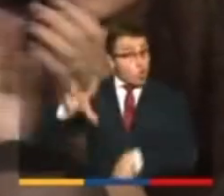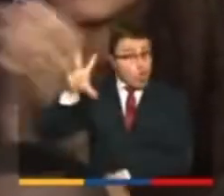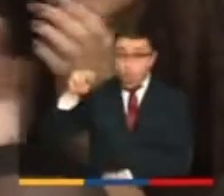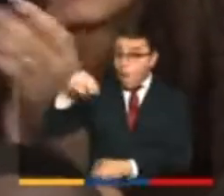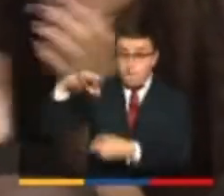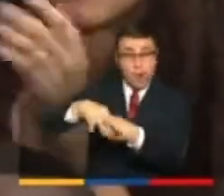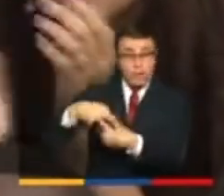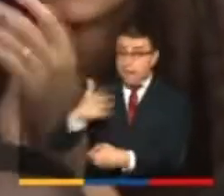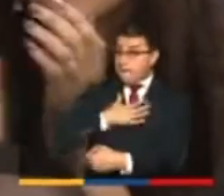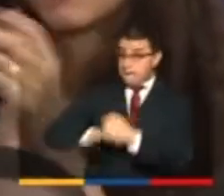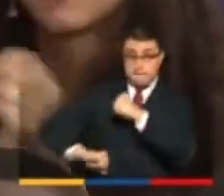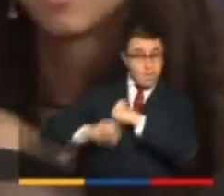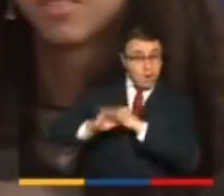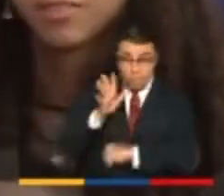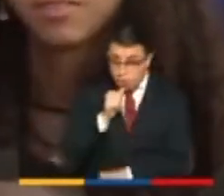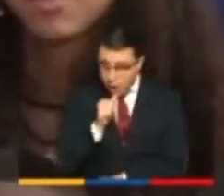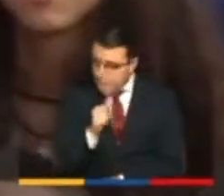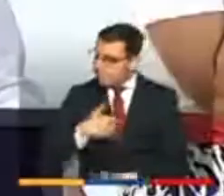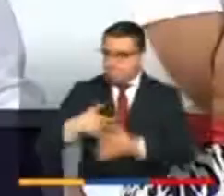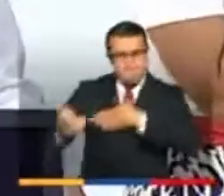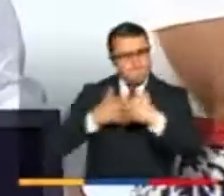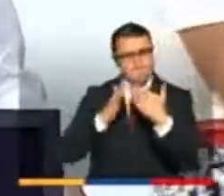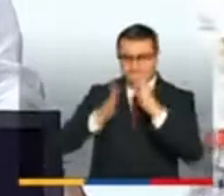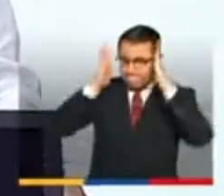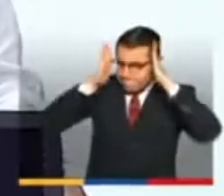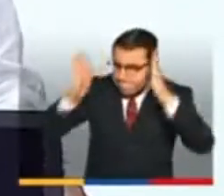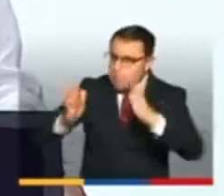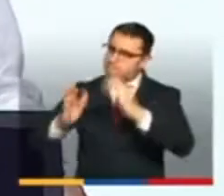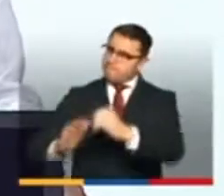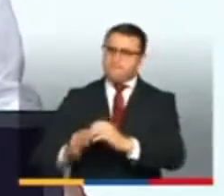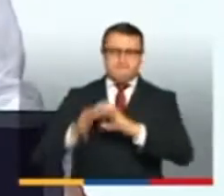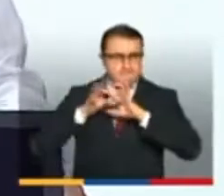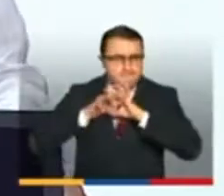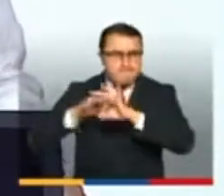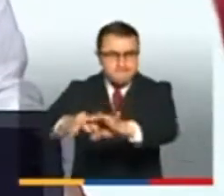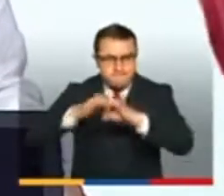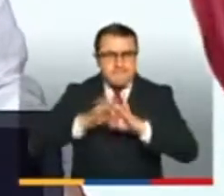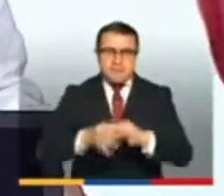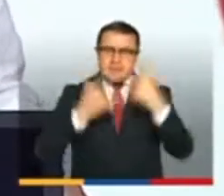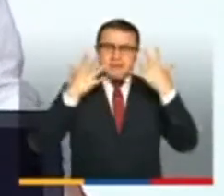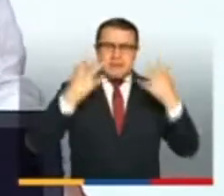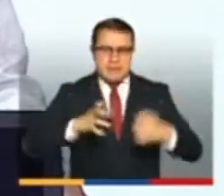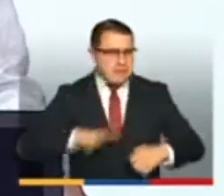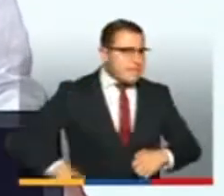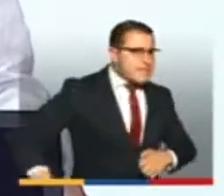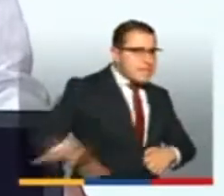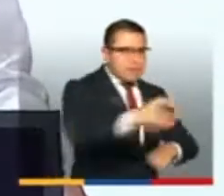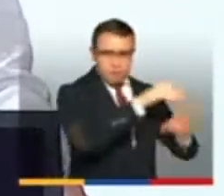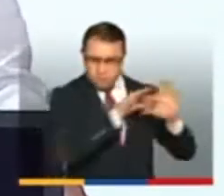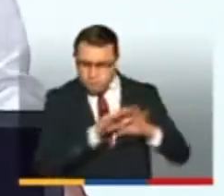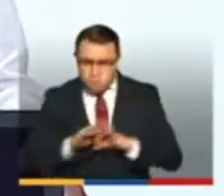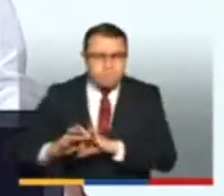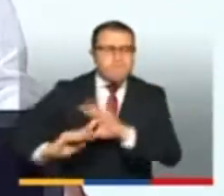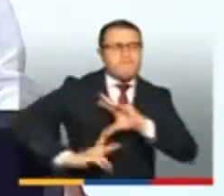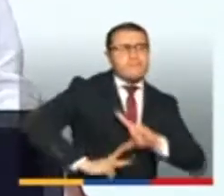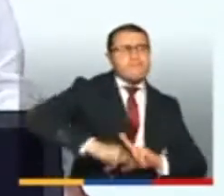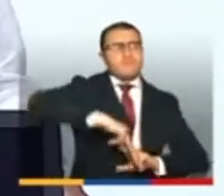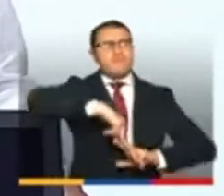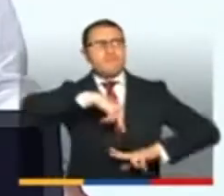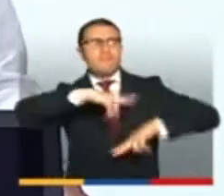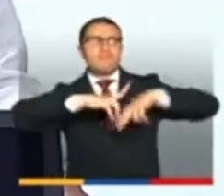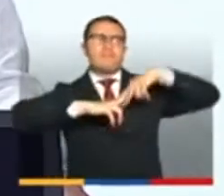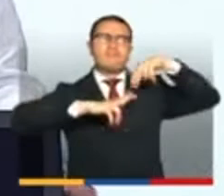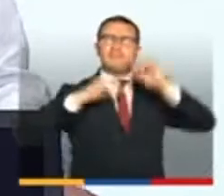yo quiero que construyamos el cambio en concreto en las posibilidades